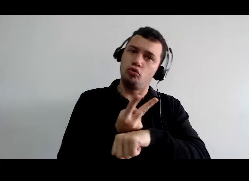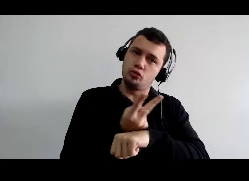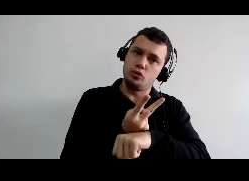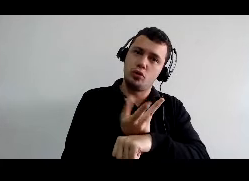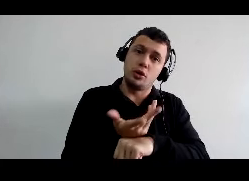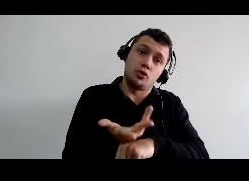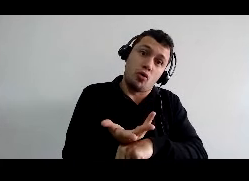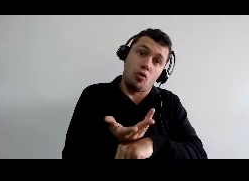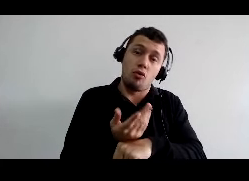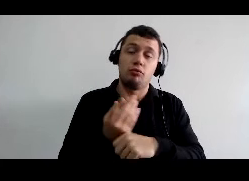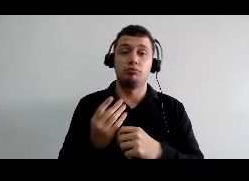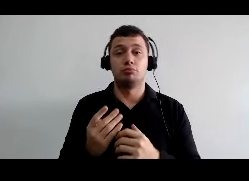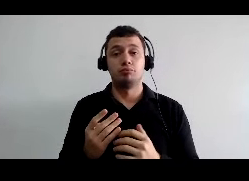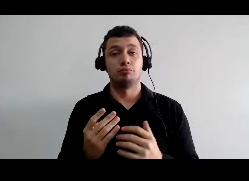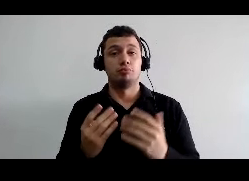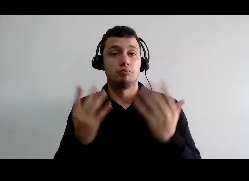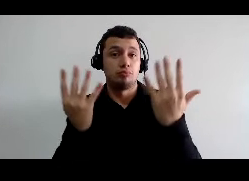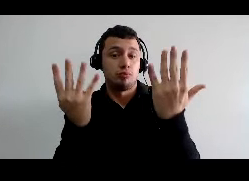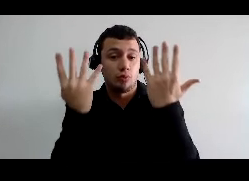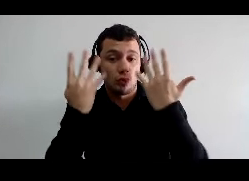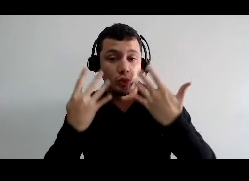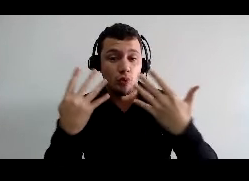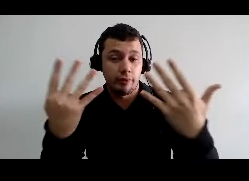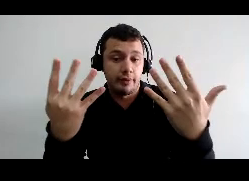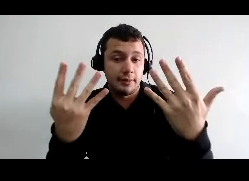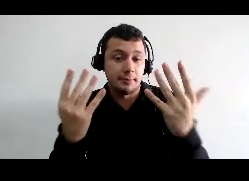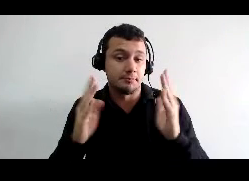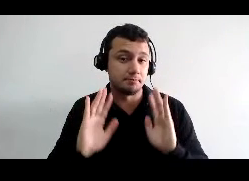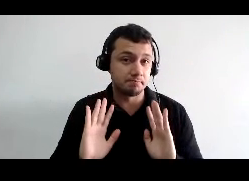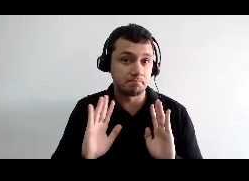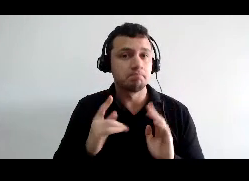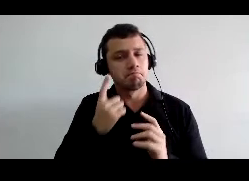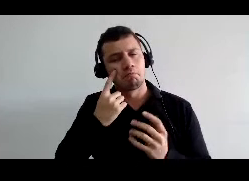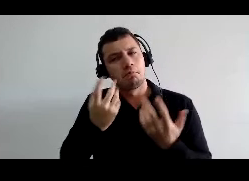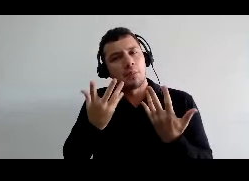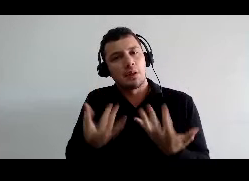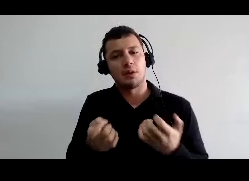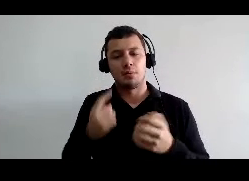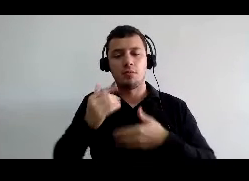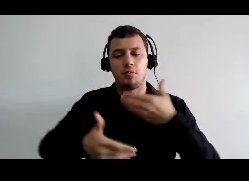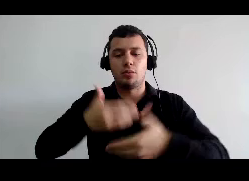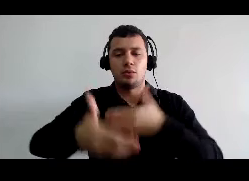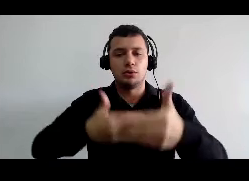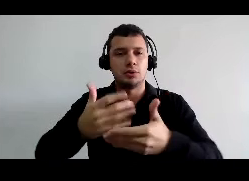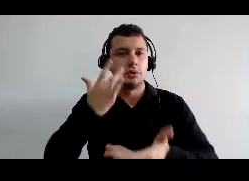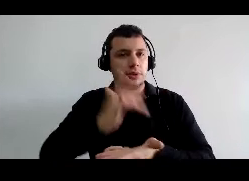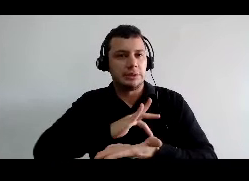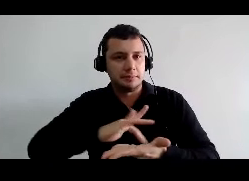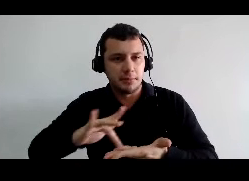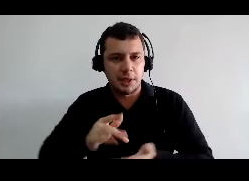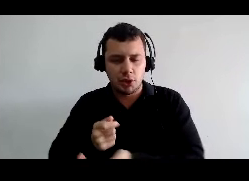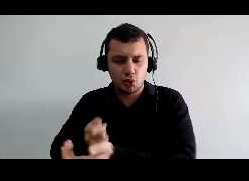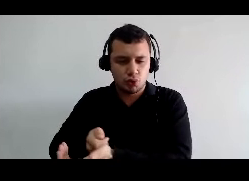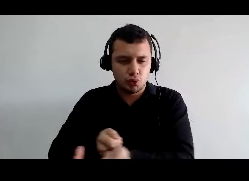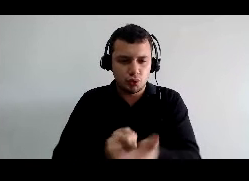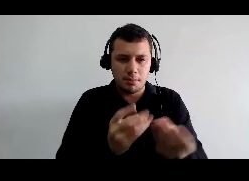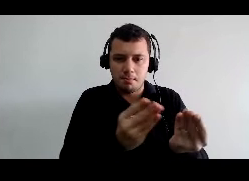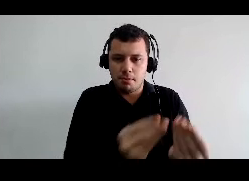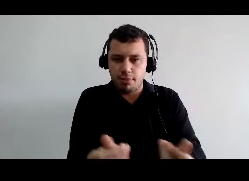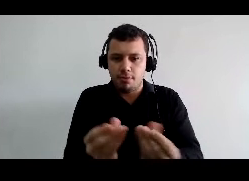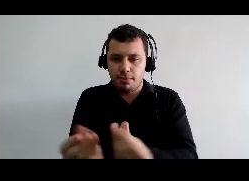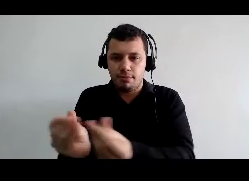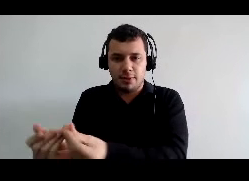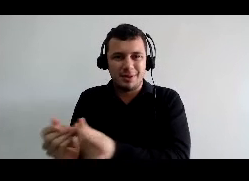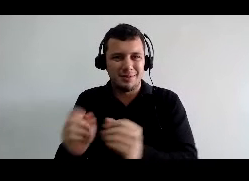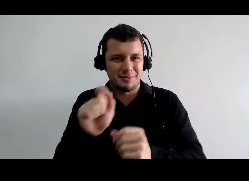9 días. Entonces, lo que se sugiere es que la limpieza y desinfección se haga frecuentemente. Cada vez que